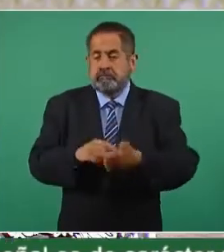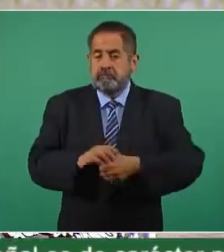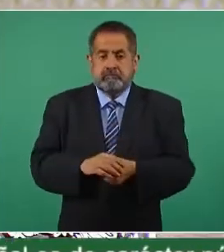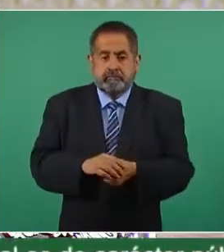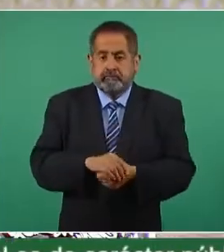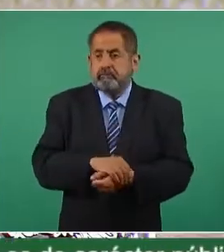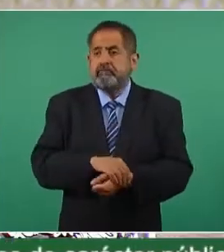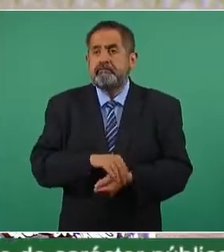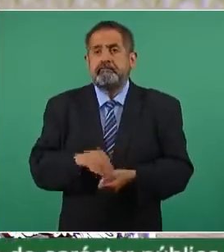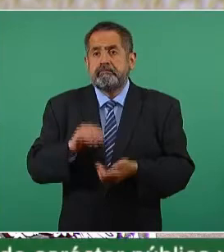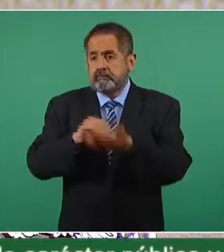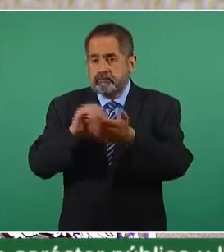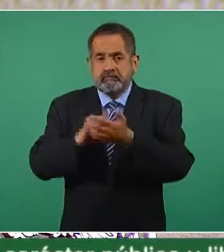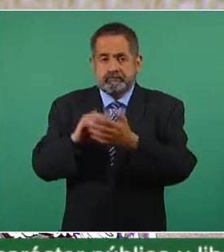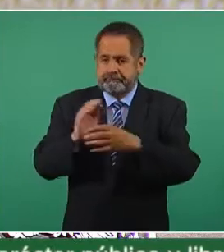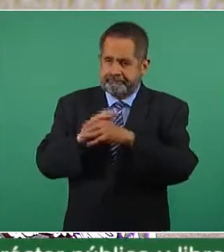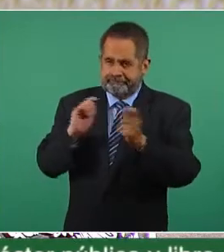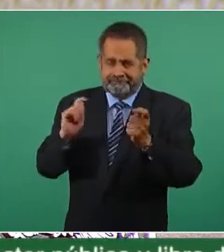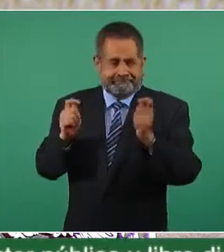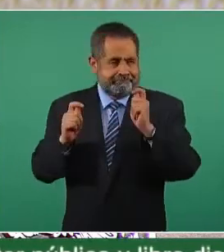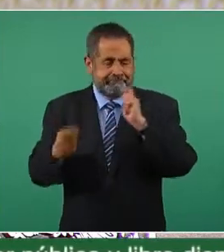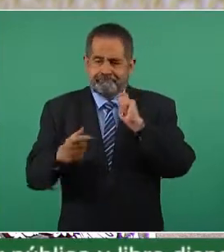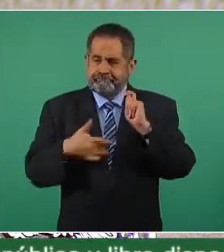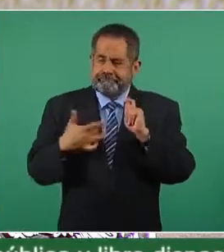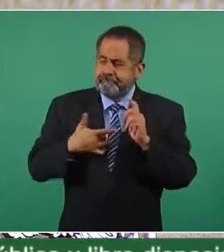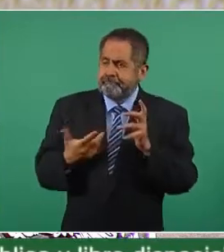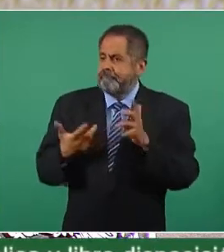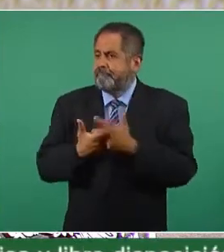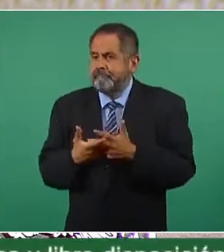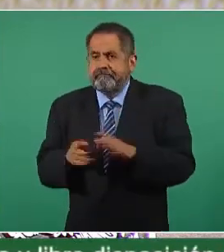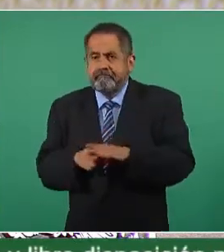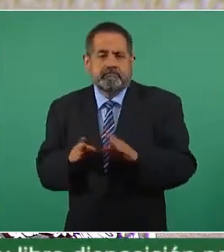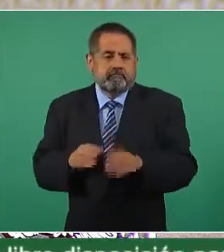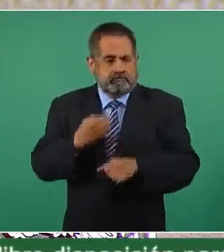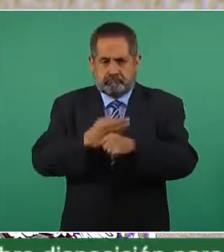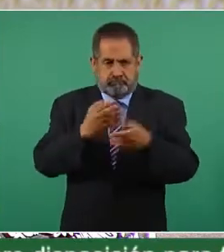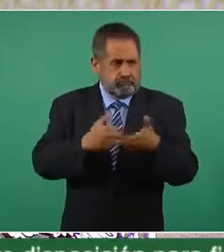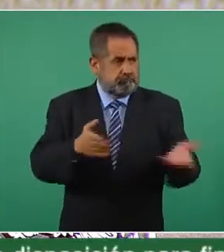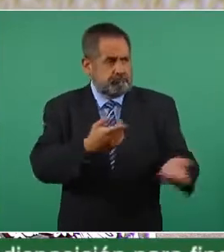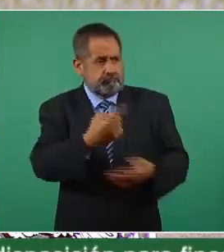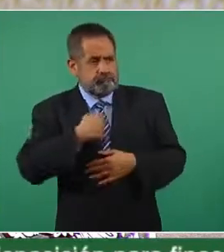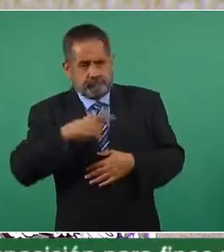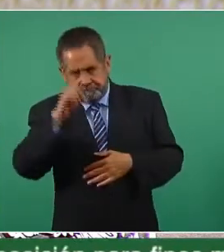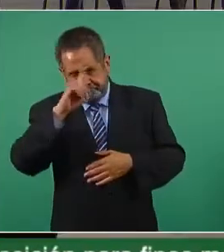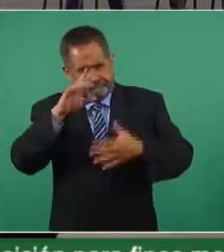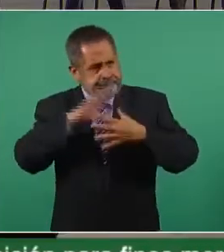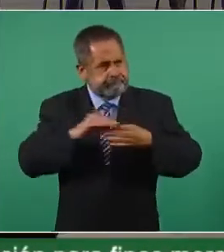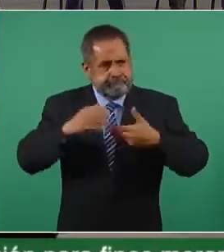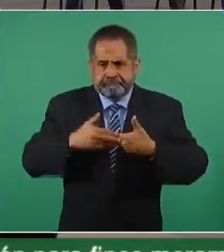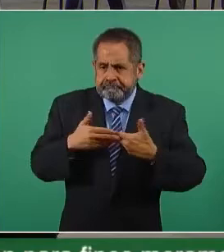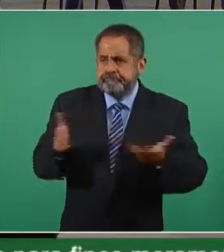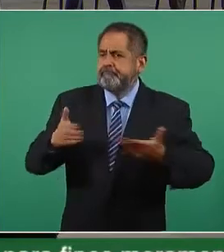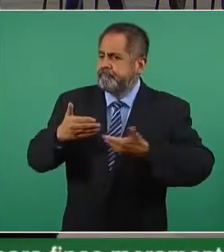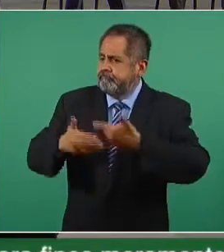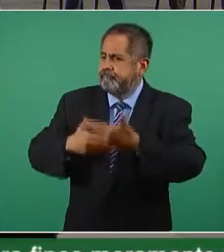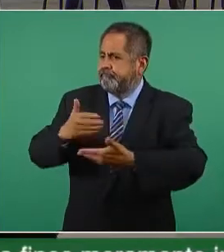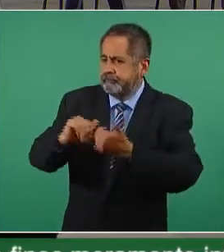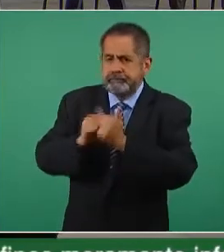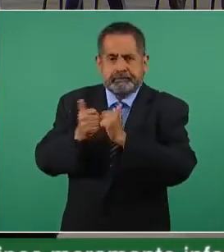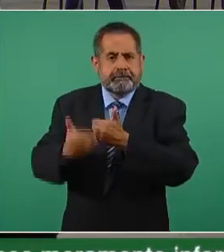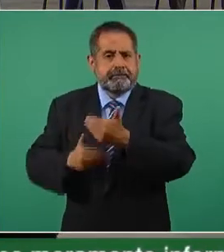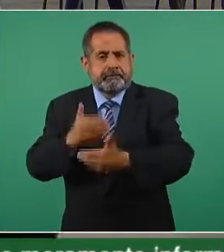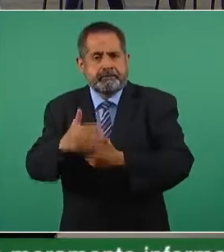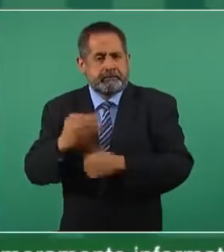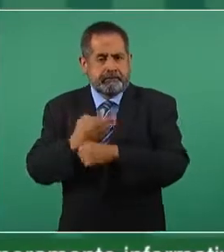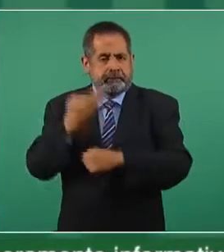en ese proceso de adaptación y que como tal pues estamos abiertos precisamente a esos cambios que se tienen que dar de acuerdo a la etapa que